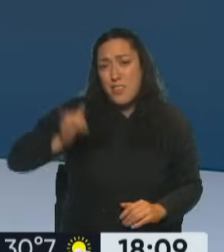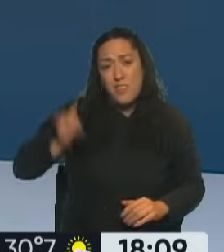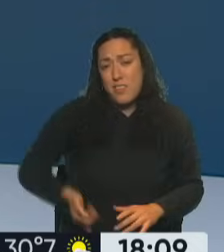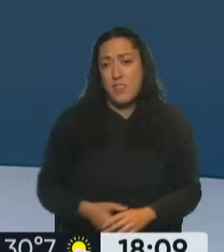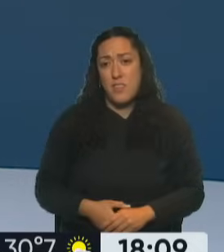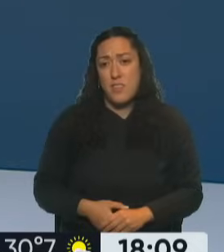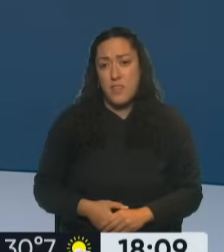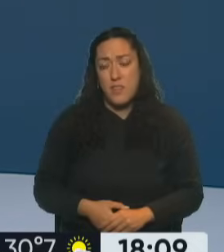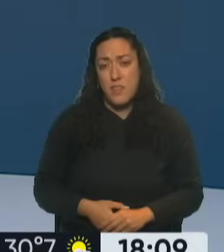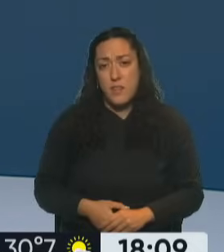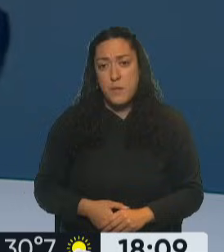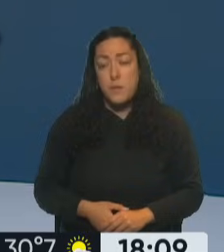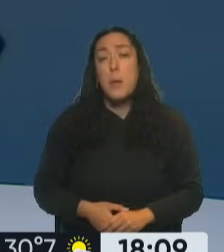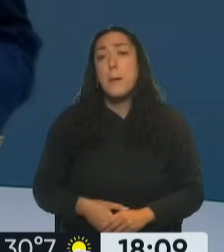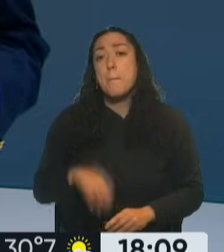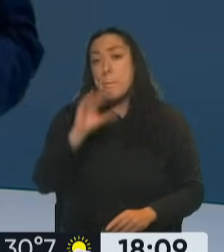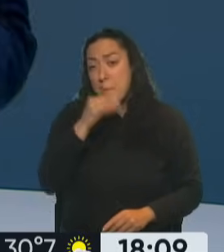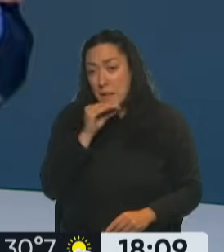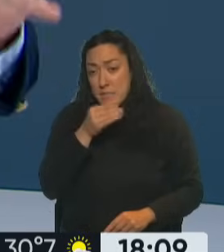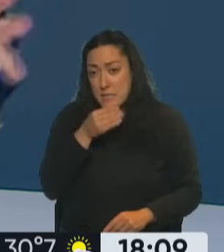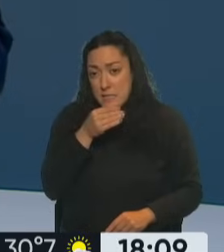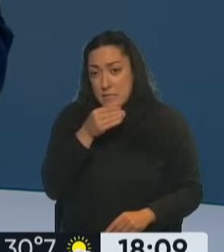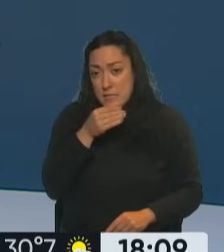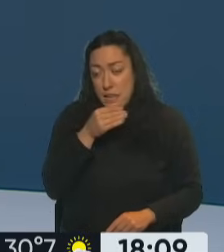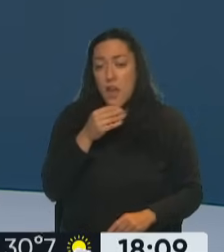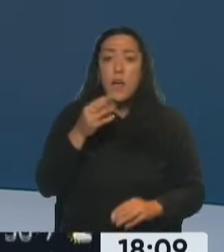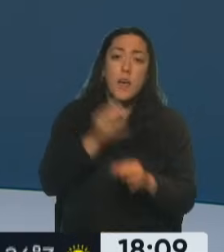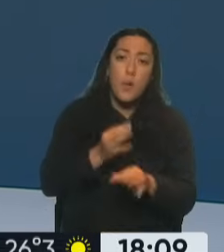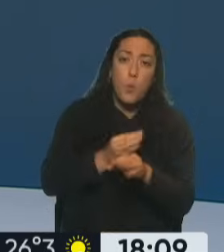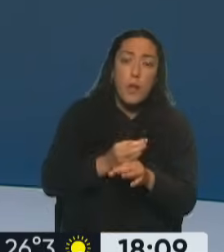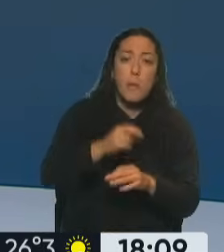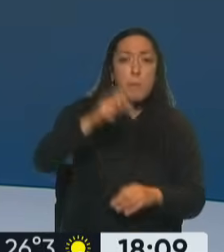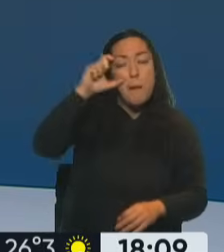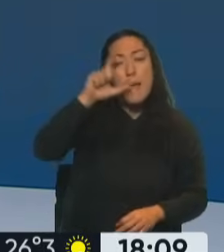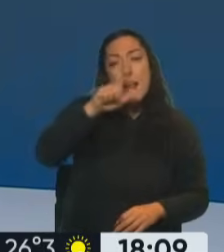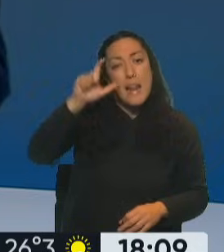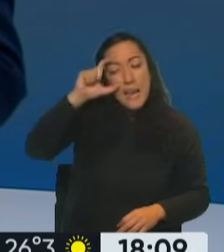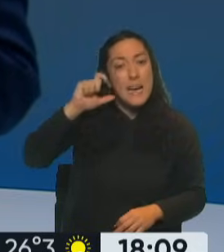Massa recorriendo el Colegio Pellegrini, el gran Colegio Pellegrini.